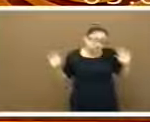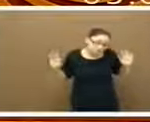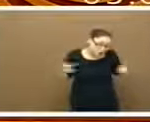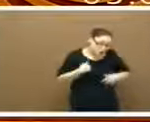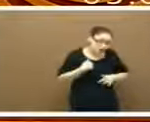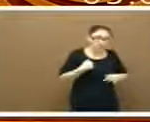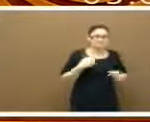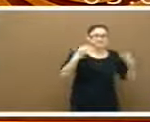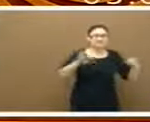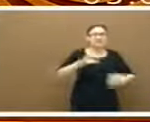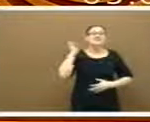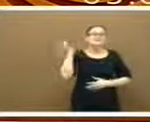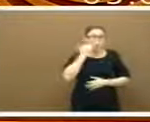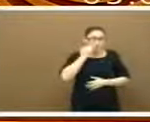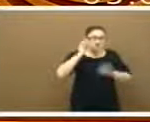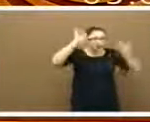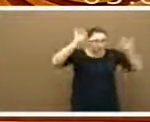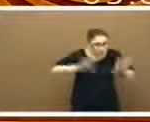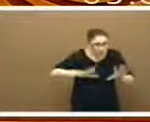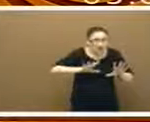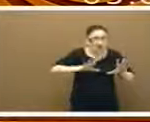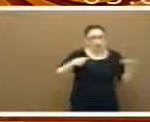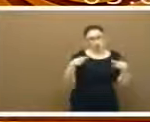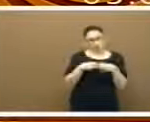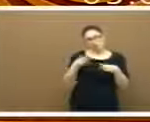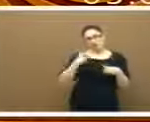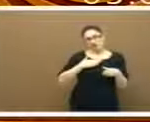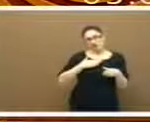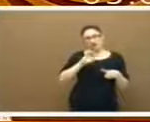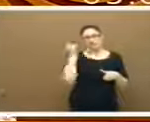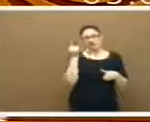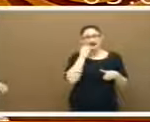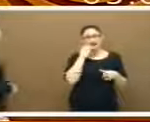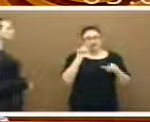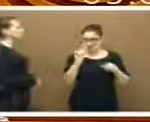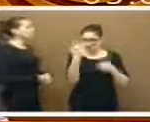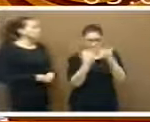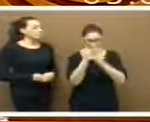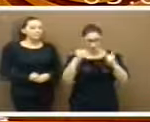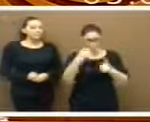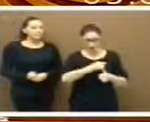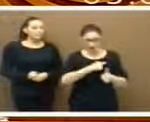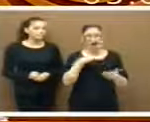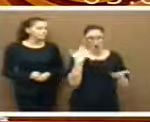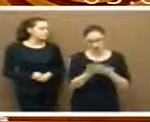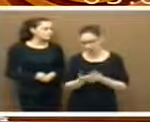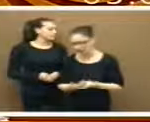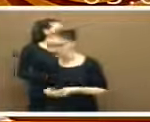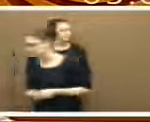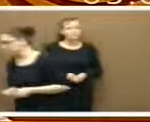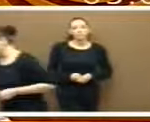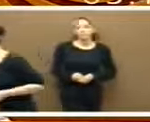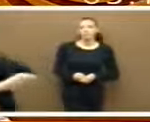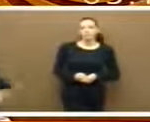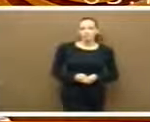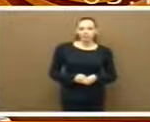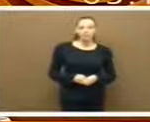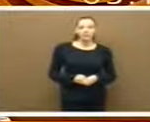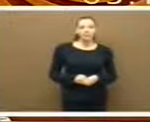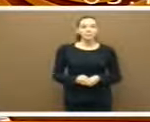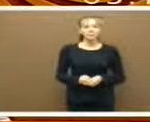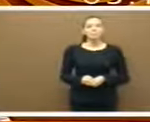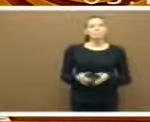reivindico lo que reivindiqué de parte de mi grupo el primer día que esto se llevó a la comisión. Y reivindico la creación de una